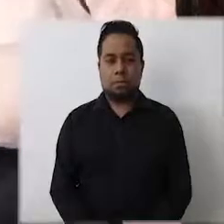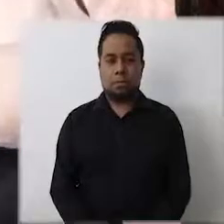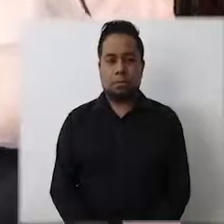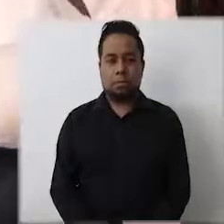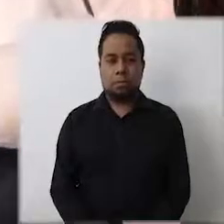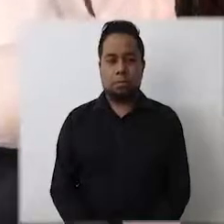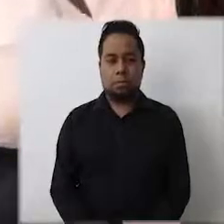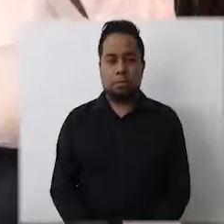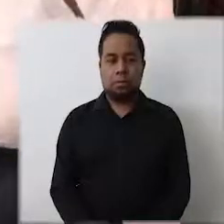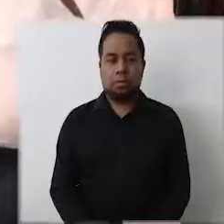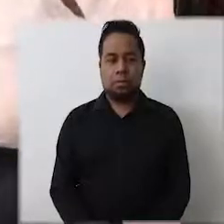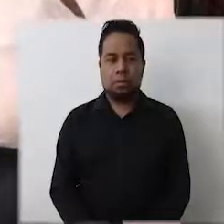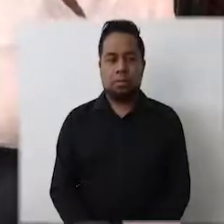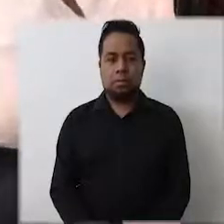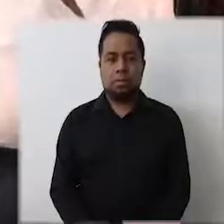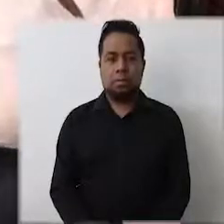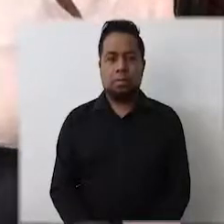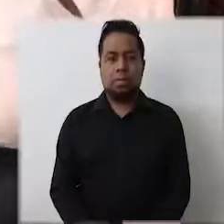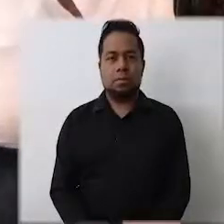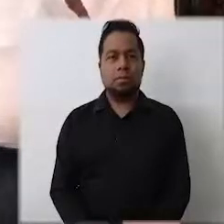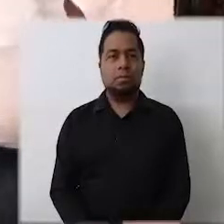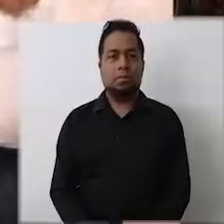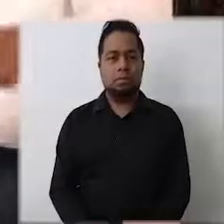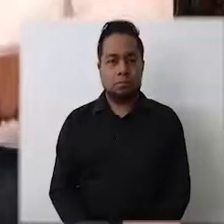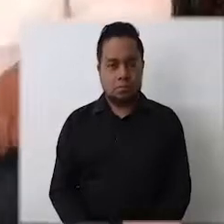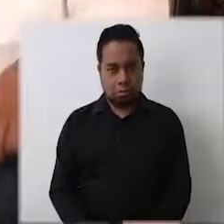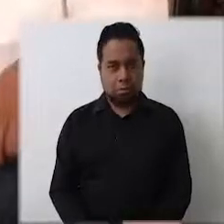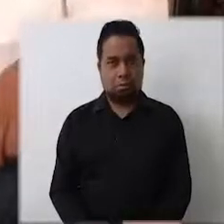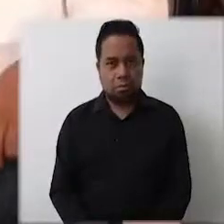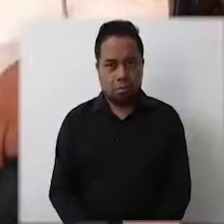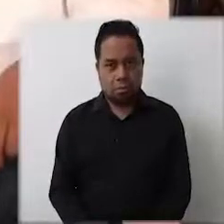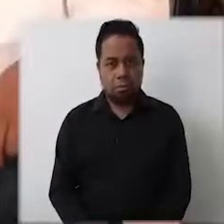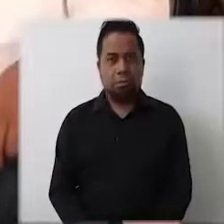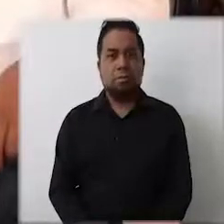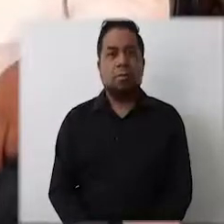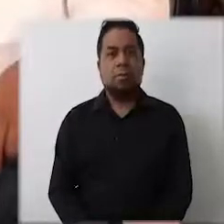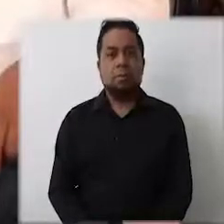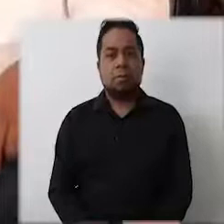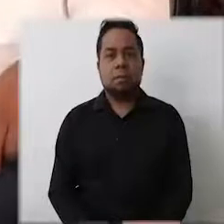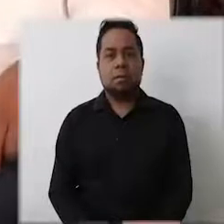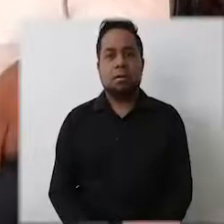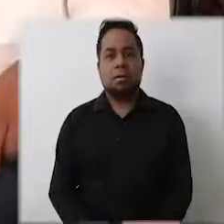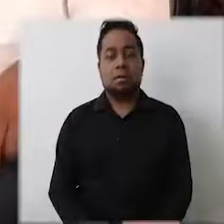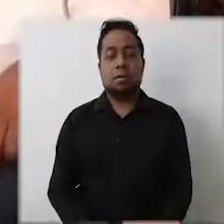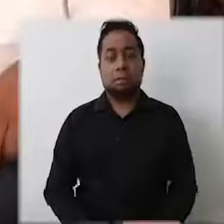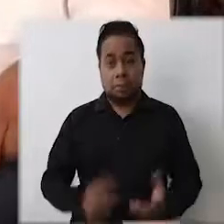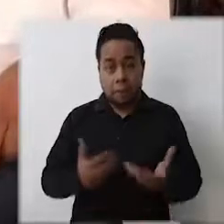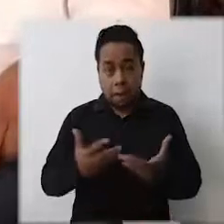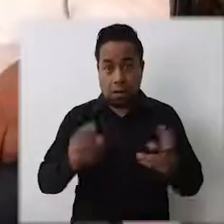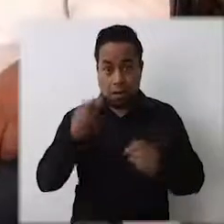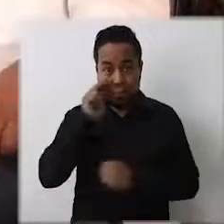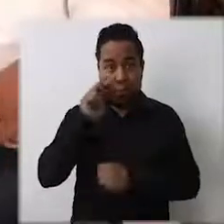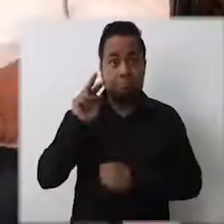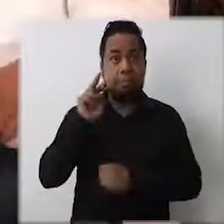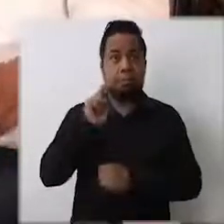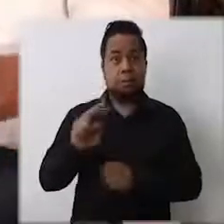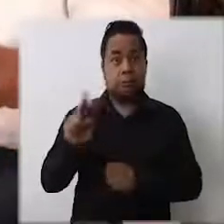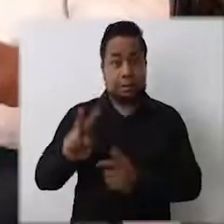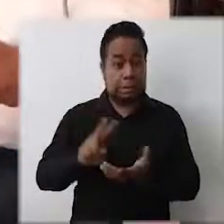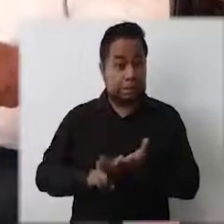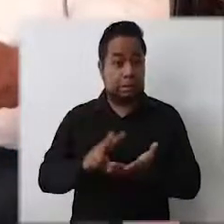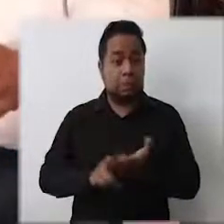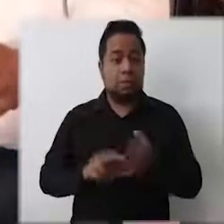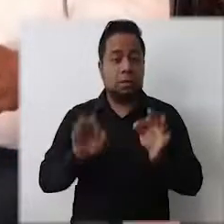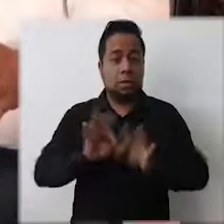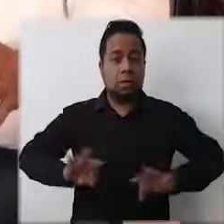este singular acontecimiento. Por ello, proponemos una comisión que organice y considere una